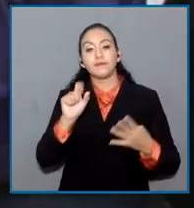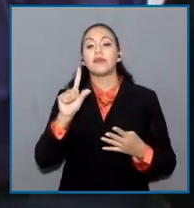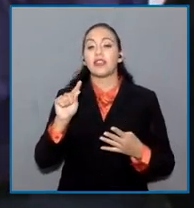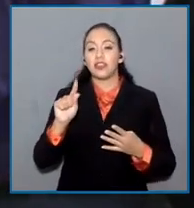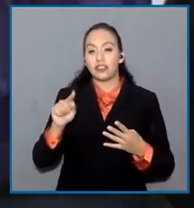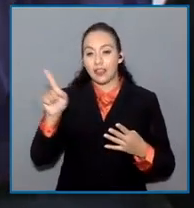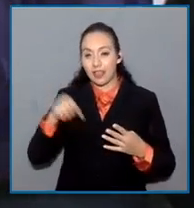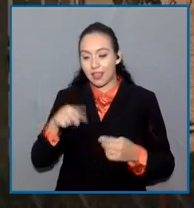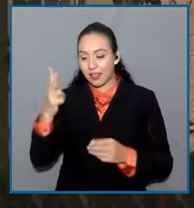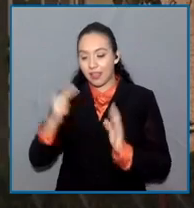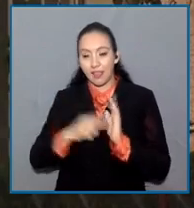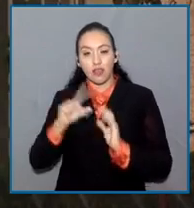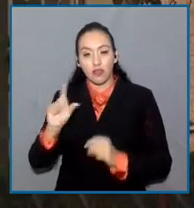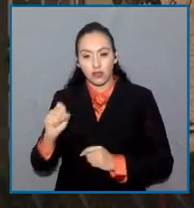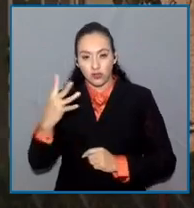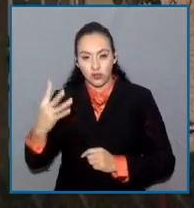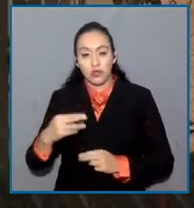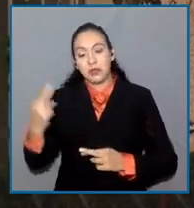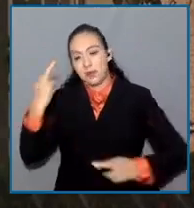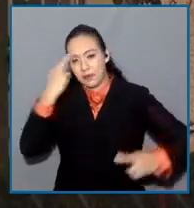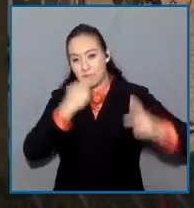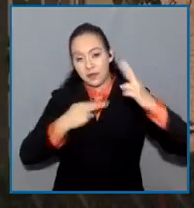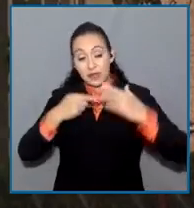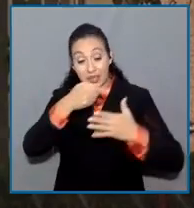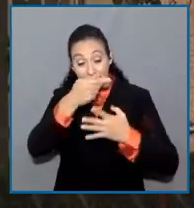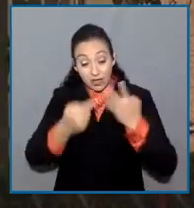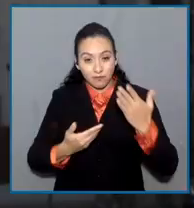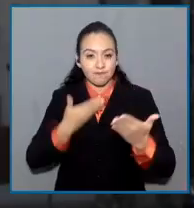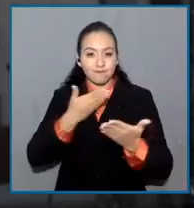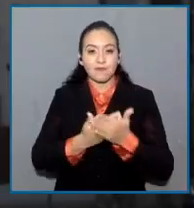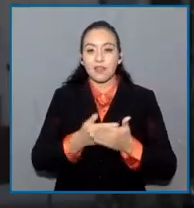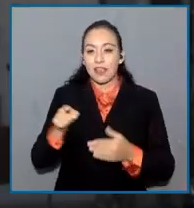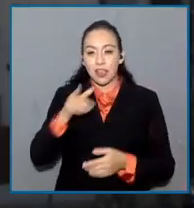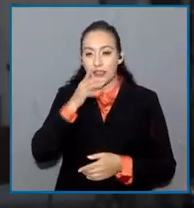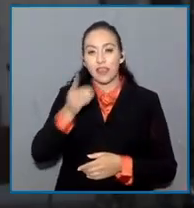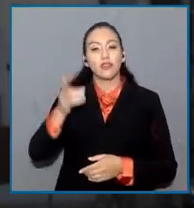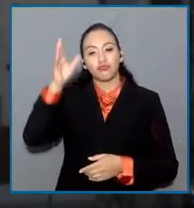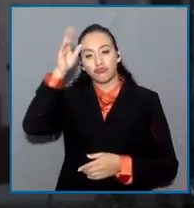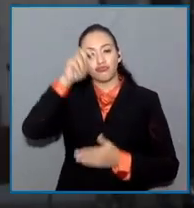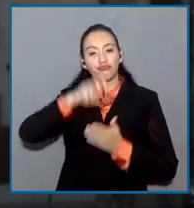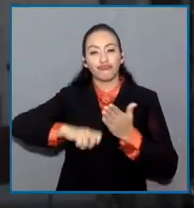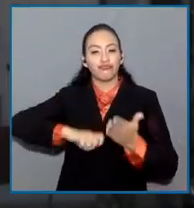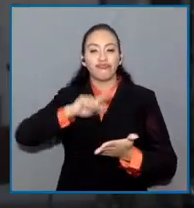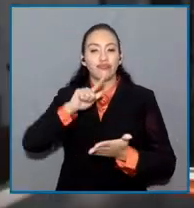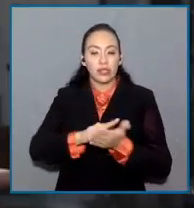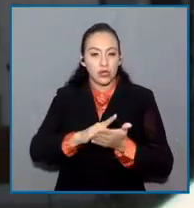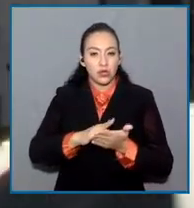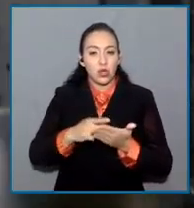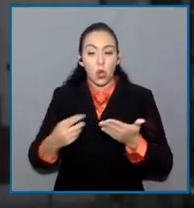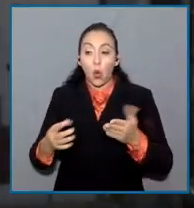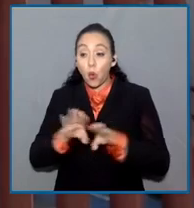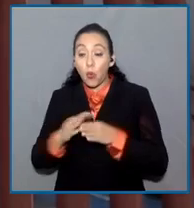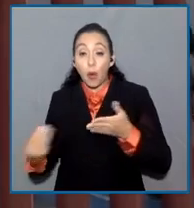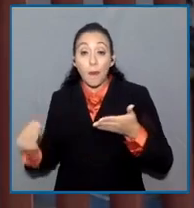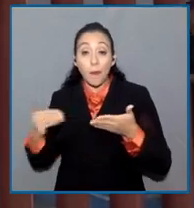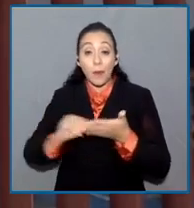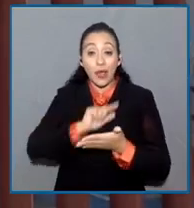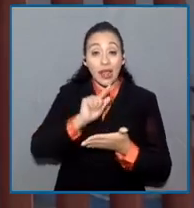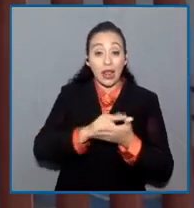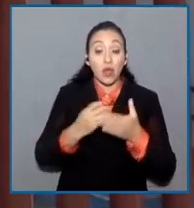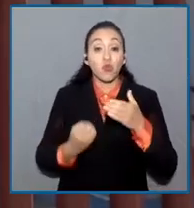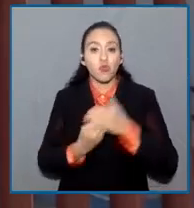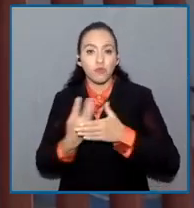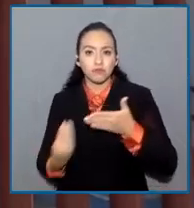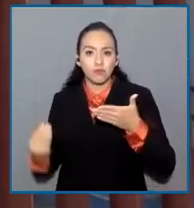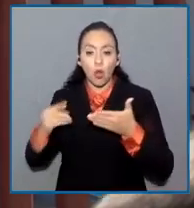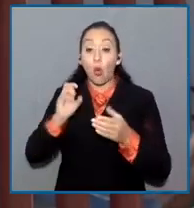170/2024, que se presentaron en contra del decreto por el que se reforman, adiciona y derogan diversas disposiciones de la Constitución Política